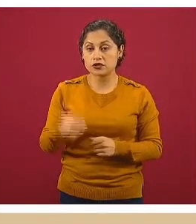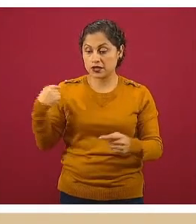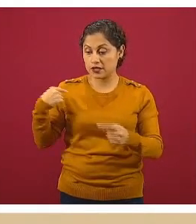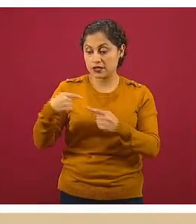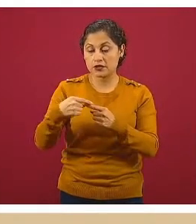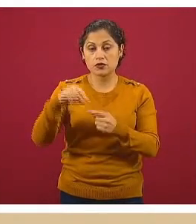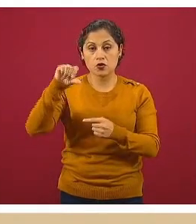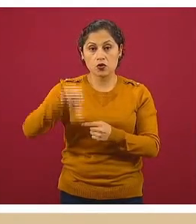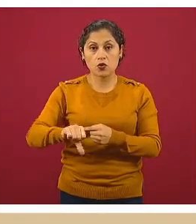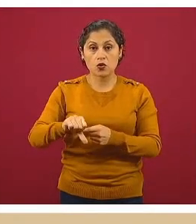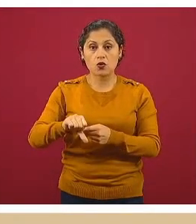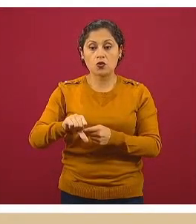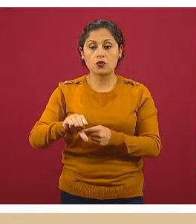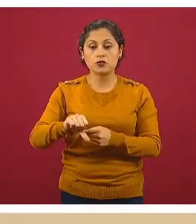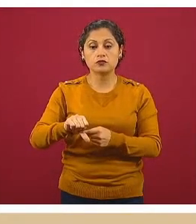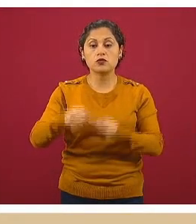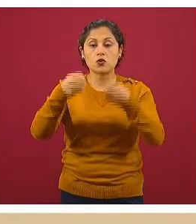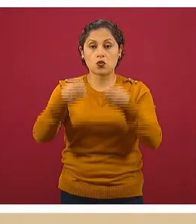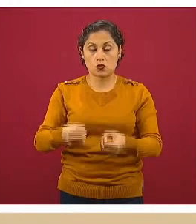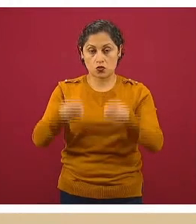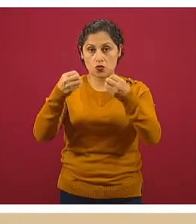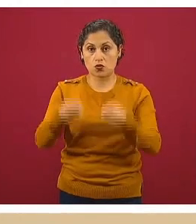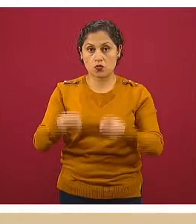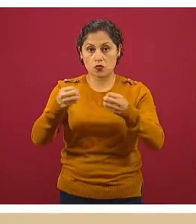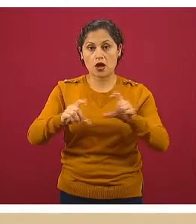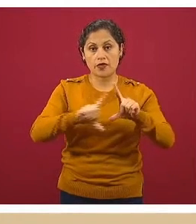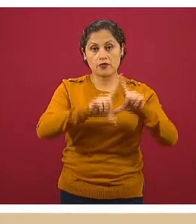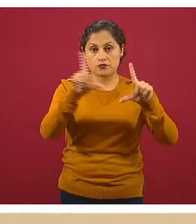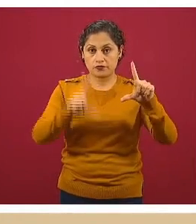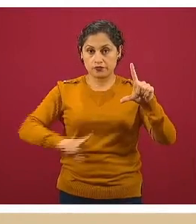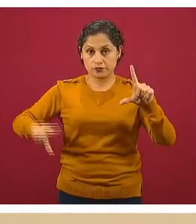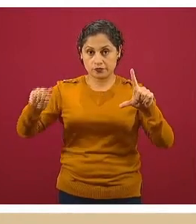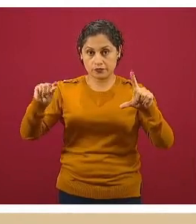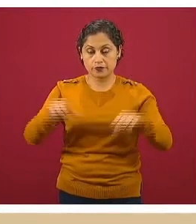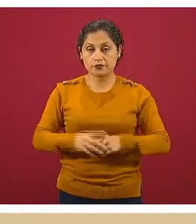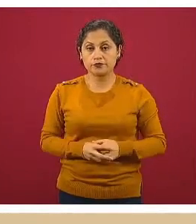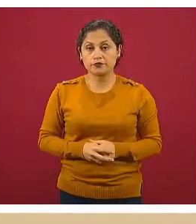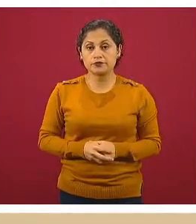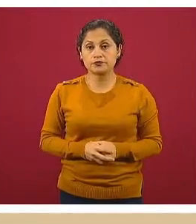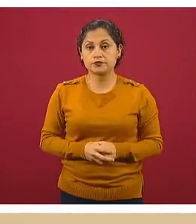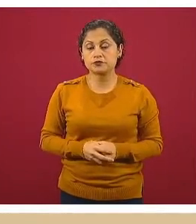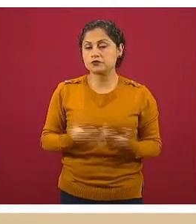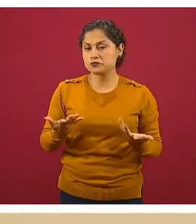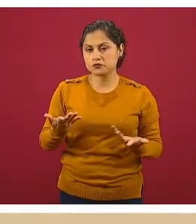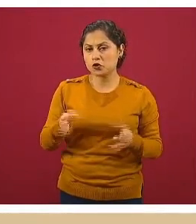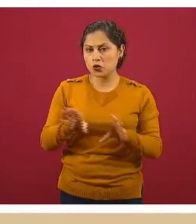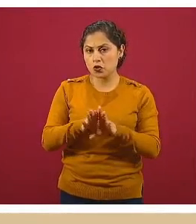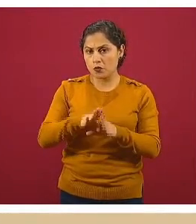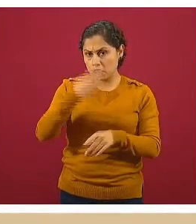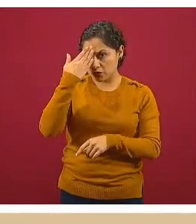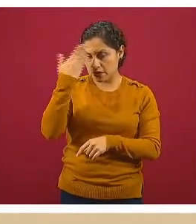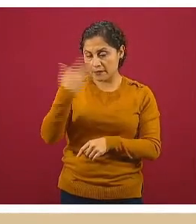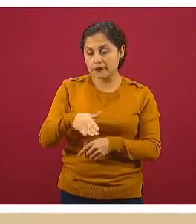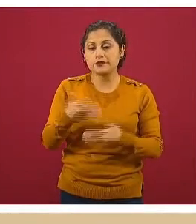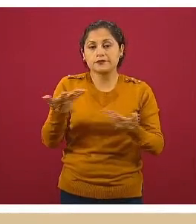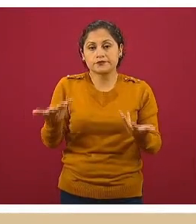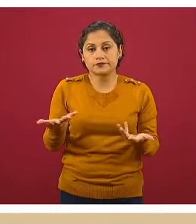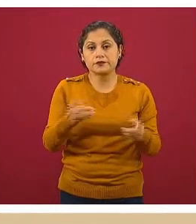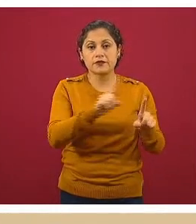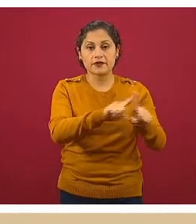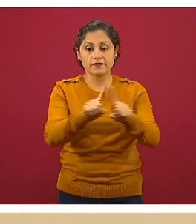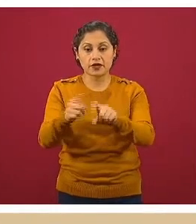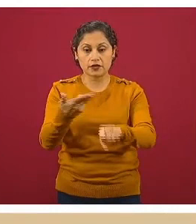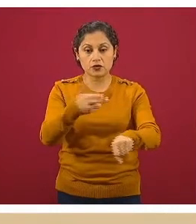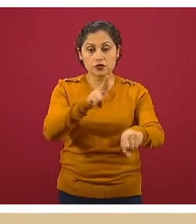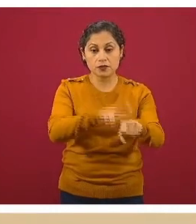la ocupación en todo México, es decir, a nivel nacional, y esto lo sabemos porque el 97% de las unidades, que es una